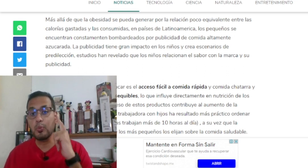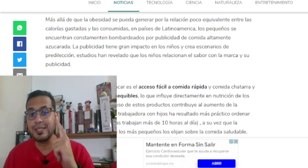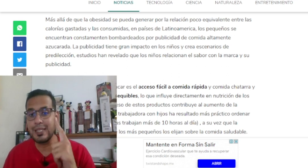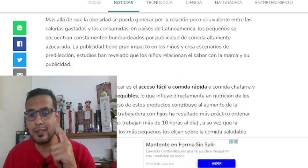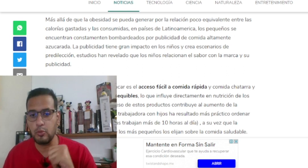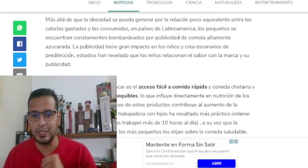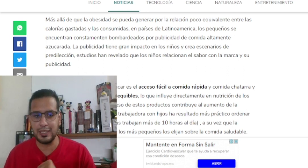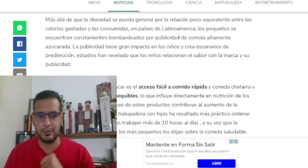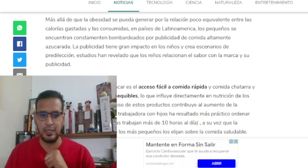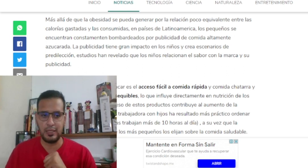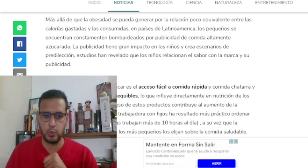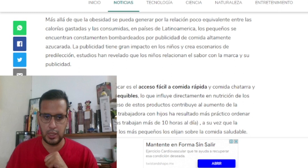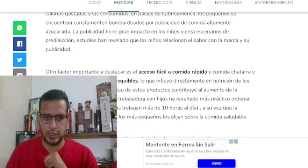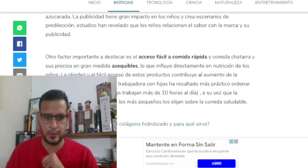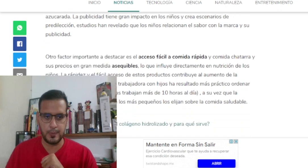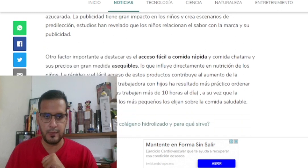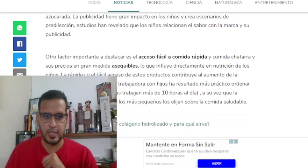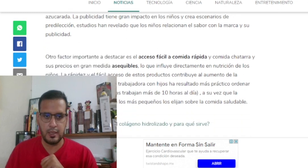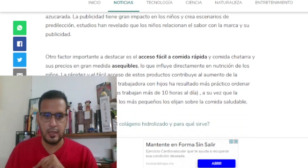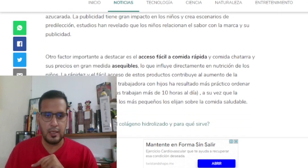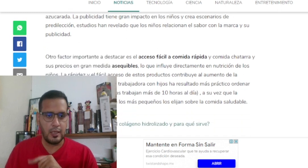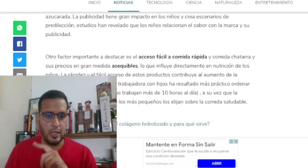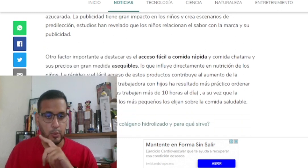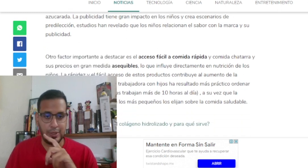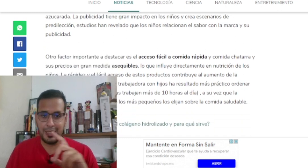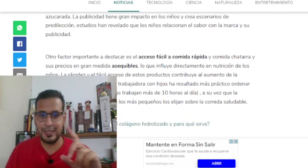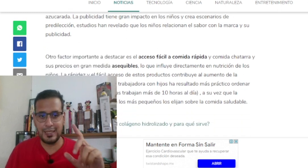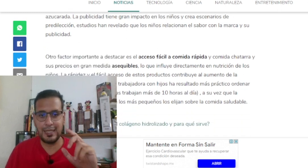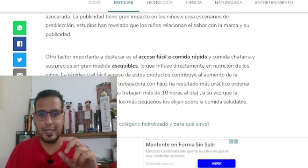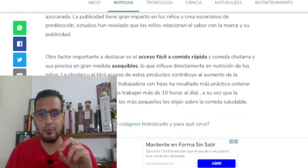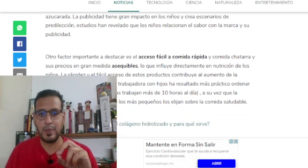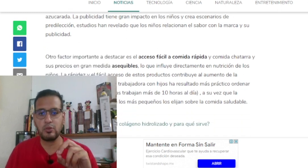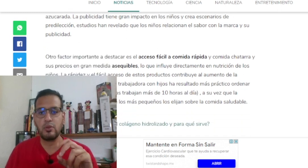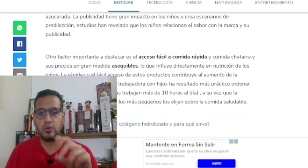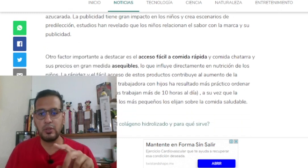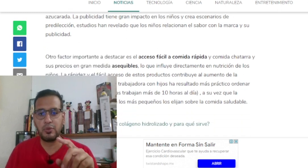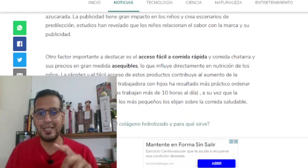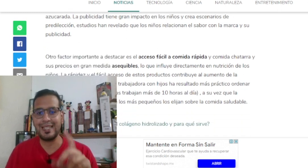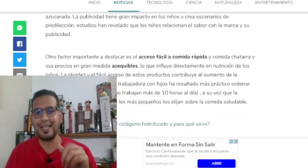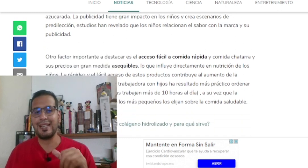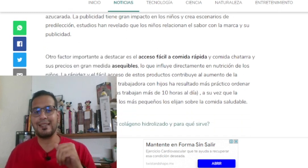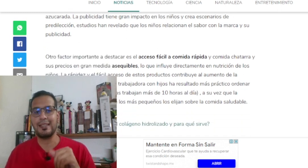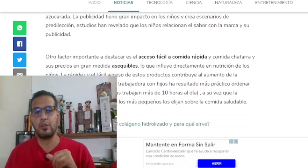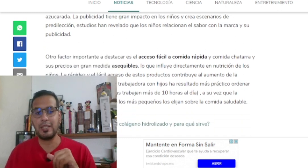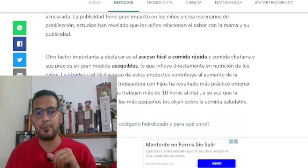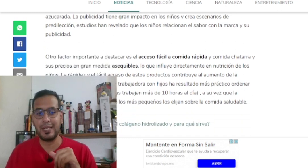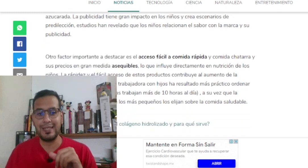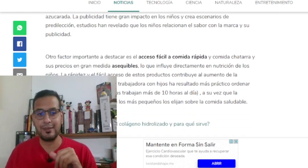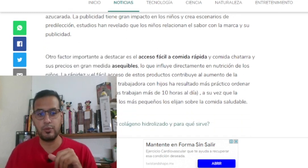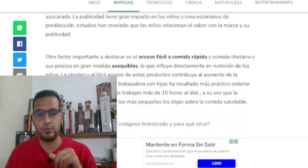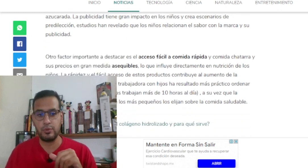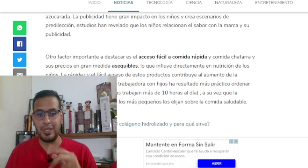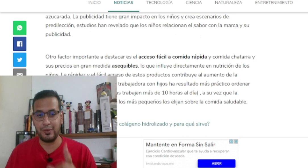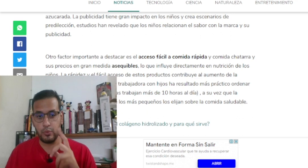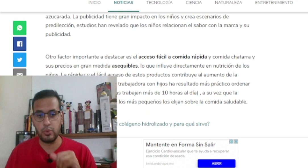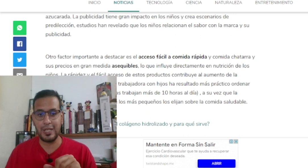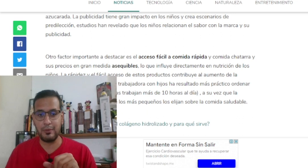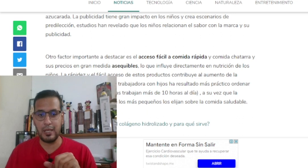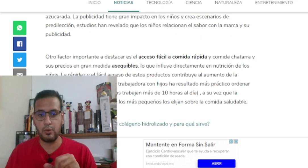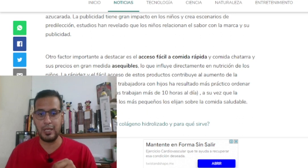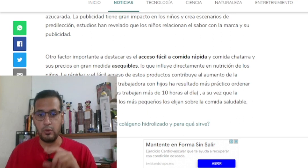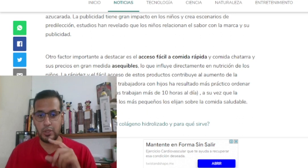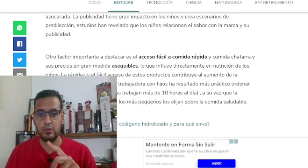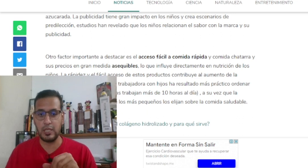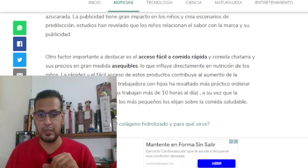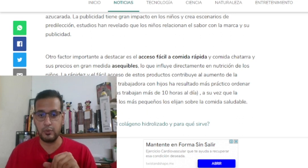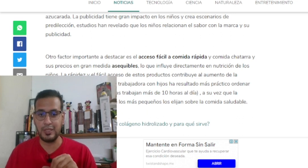por publicidad de comida altamente azucarada. La publicidad tiene gran impacto en los niños y crea escenarios de predilección. Estudios han